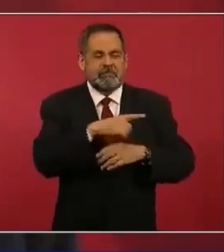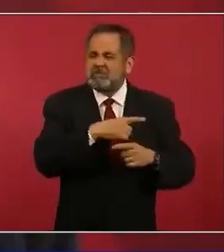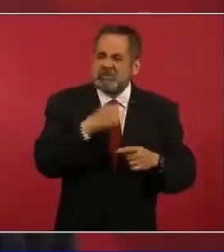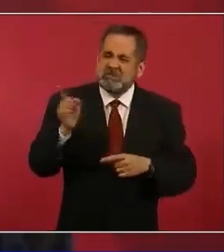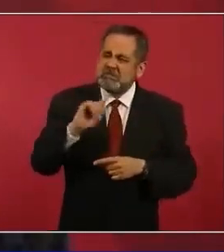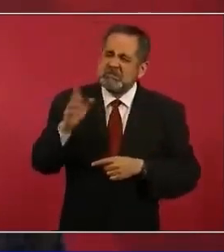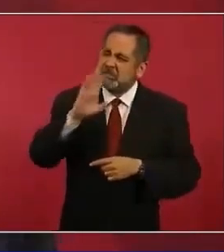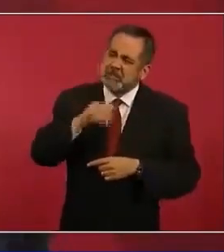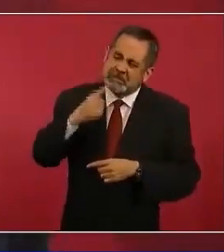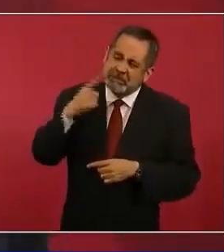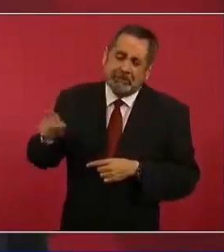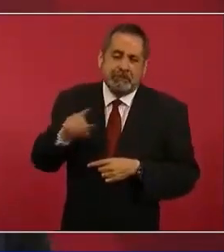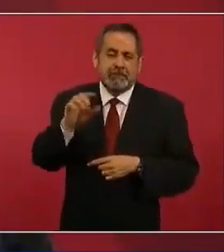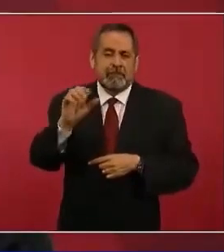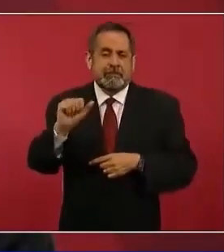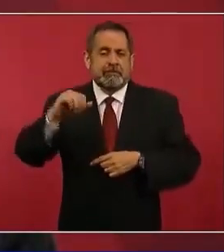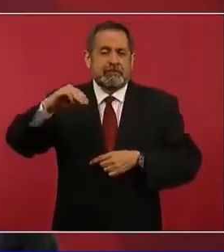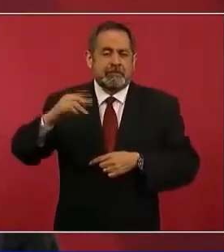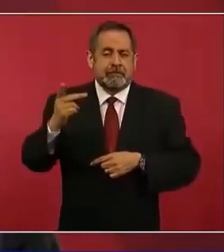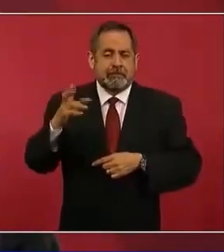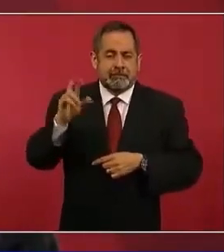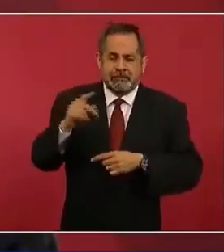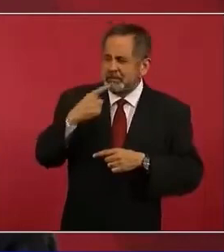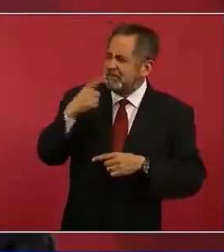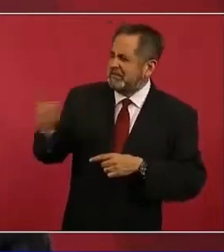amparos y todo eso, ¿no?